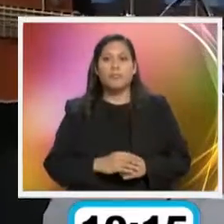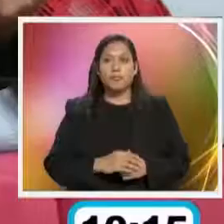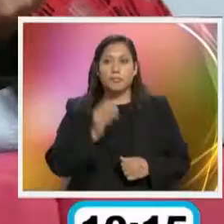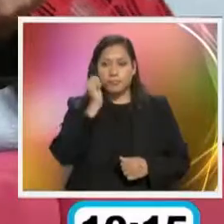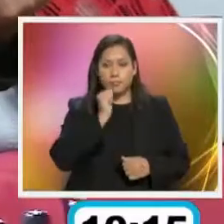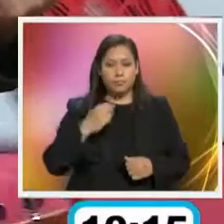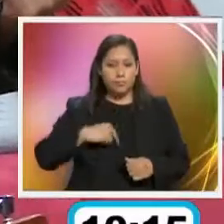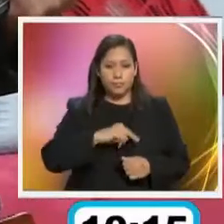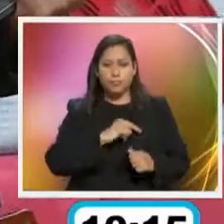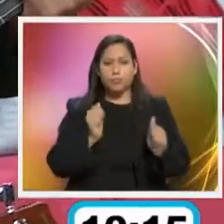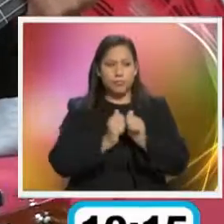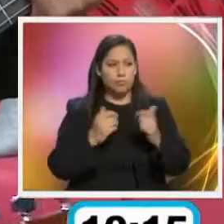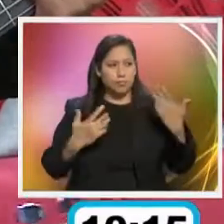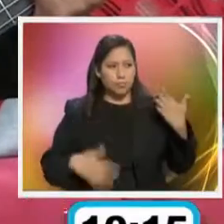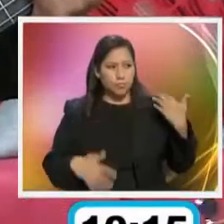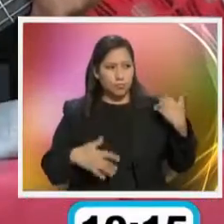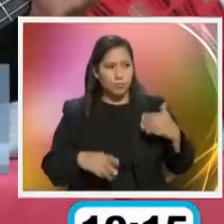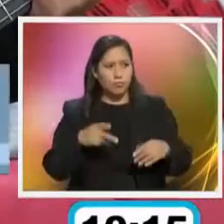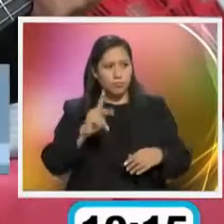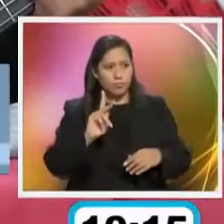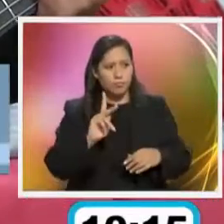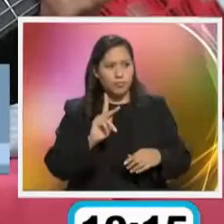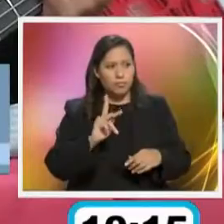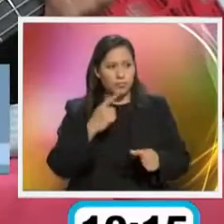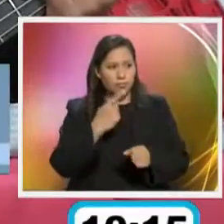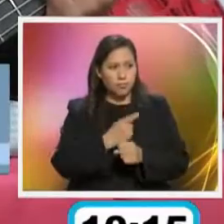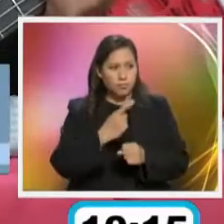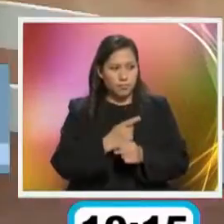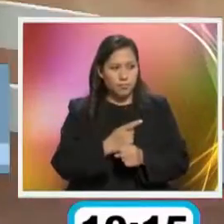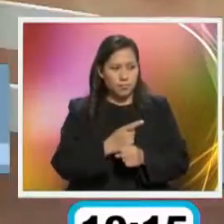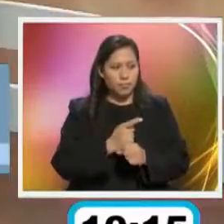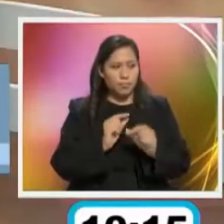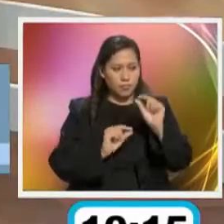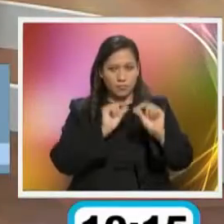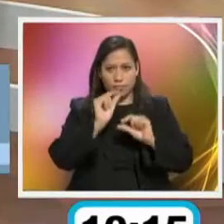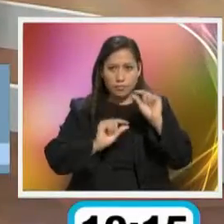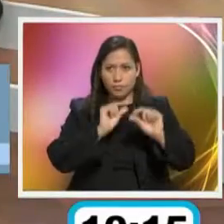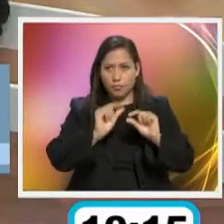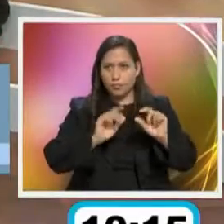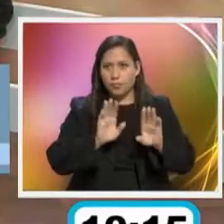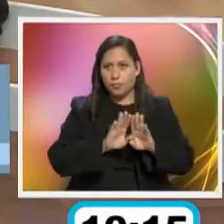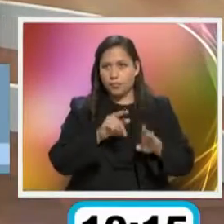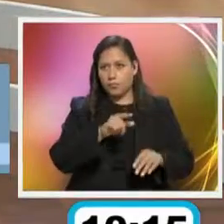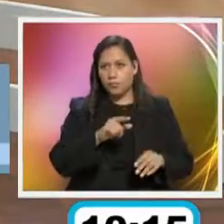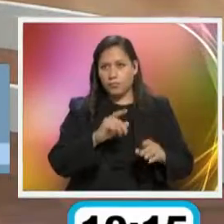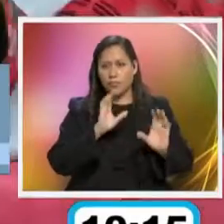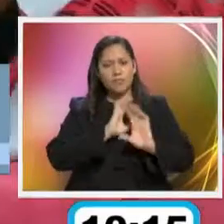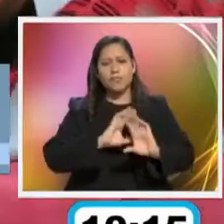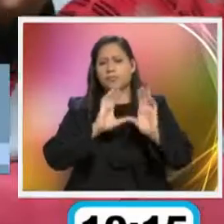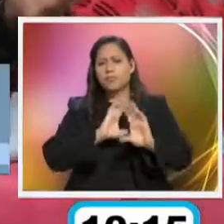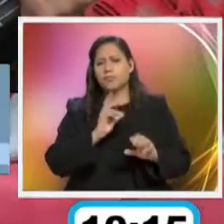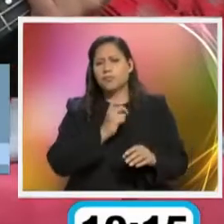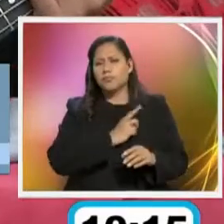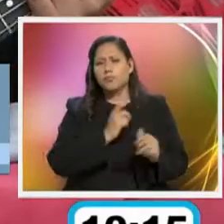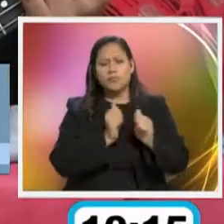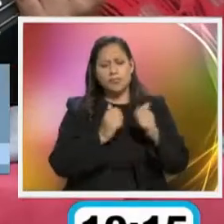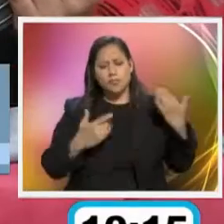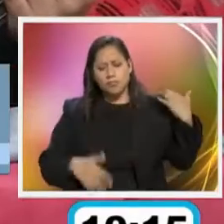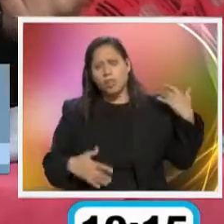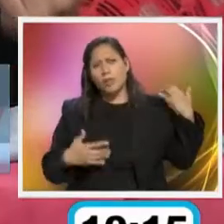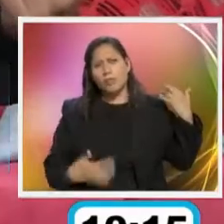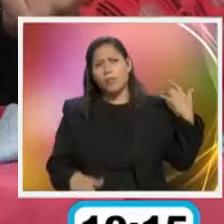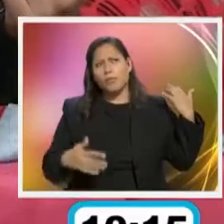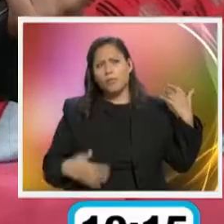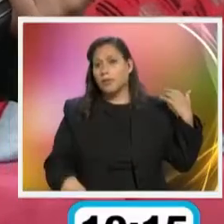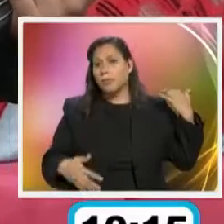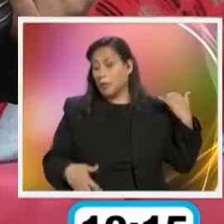hemos nacido con el rock and roll, pero más que nada se fue dando como el estilo. Las canciones se habían compuesto con guitarrita y voz